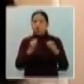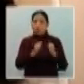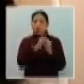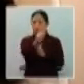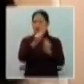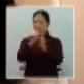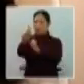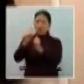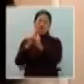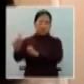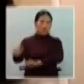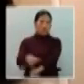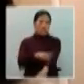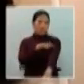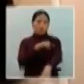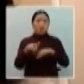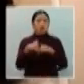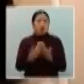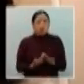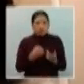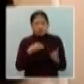que obviamente